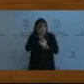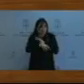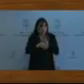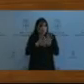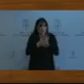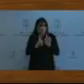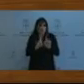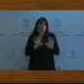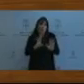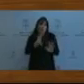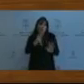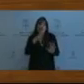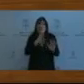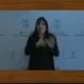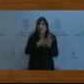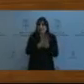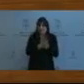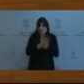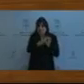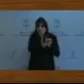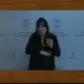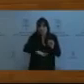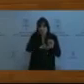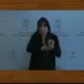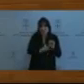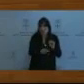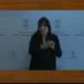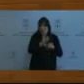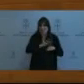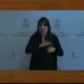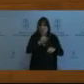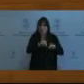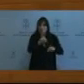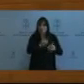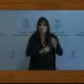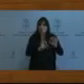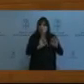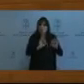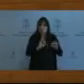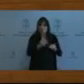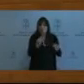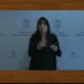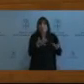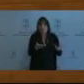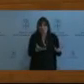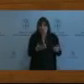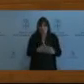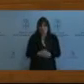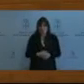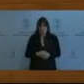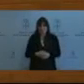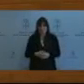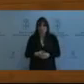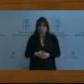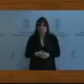zonas de especial interés para determinados cultivos de esta región. Probablemente, actualizar